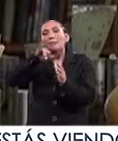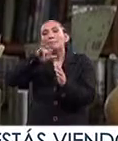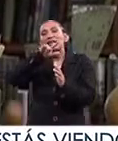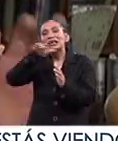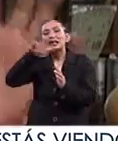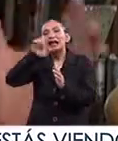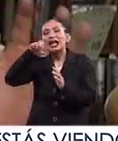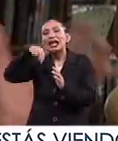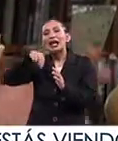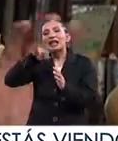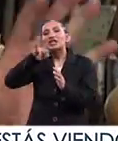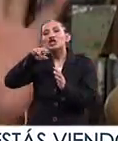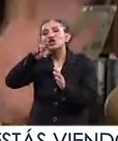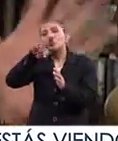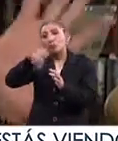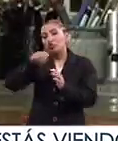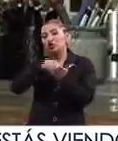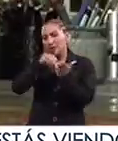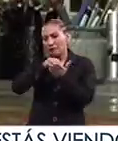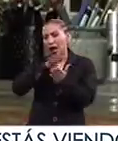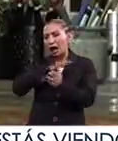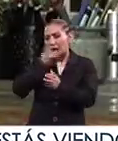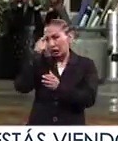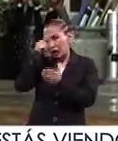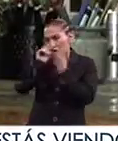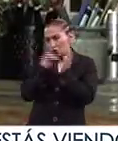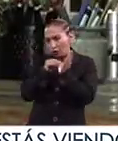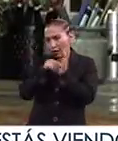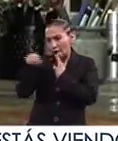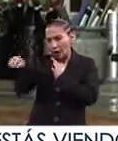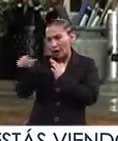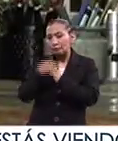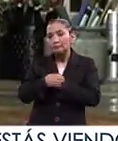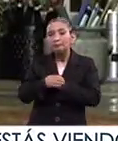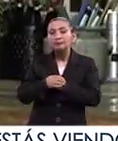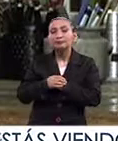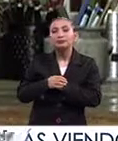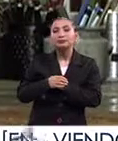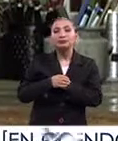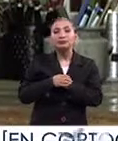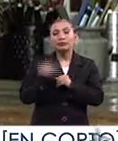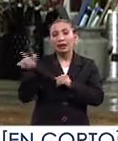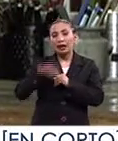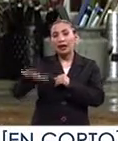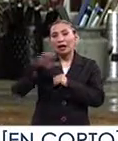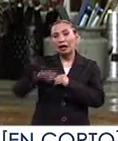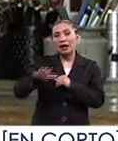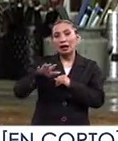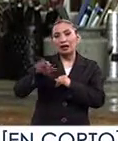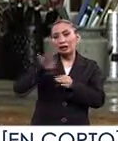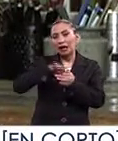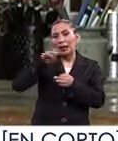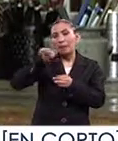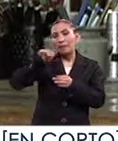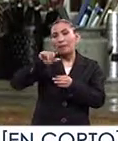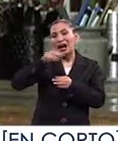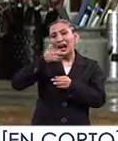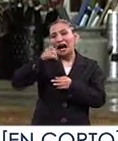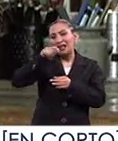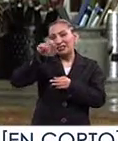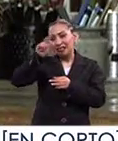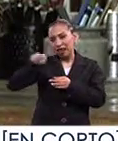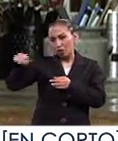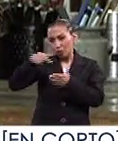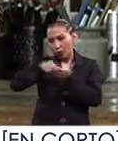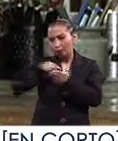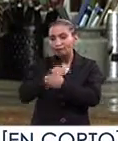uh-huh, que todavía creo que existe, estaba en el East Village, en Manhattan, y